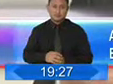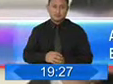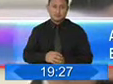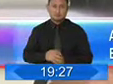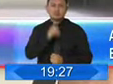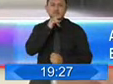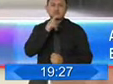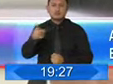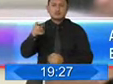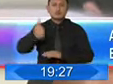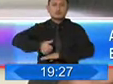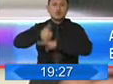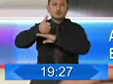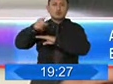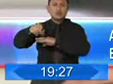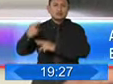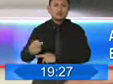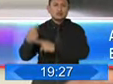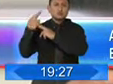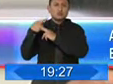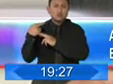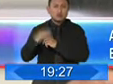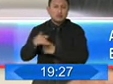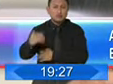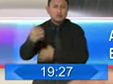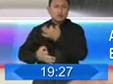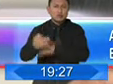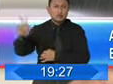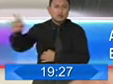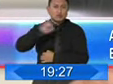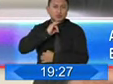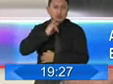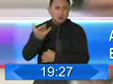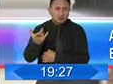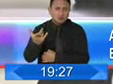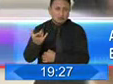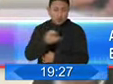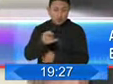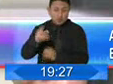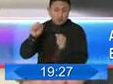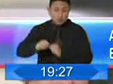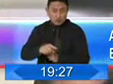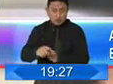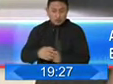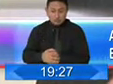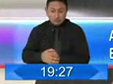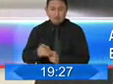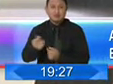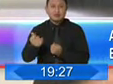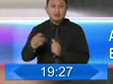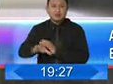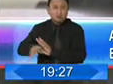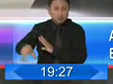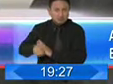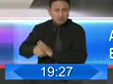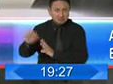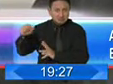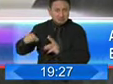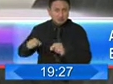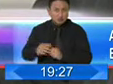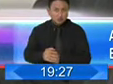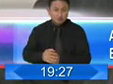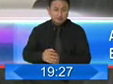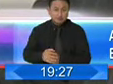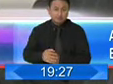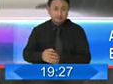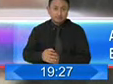¿Quiénes son las autoridades competentes en Estados Unidos para calificarse de un acto de lavado o no? Este órgano al que